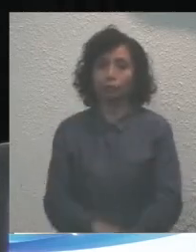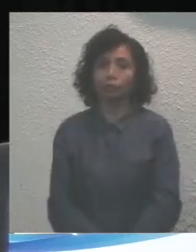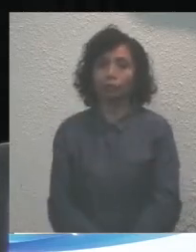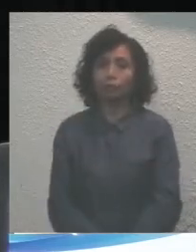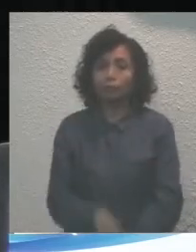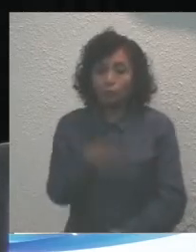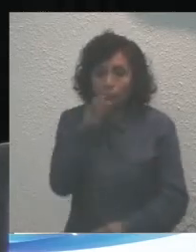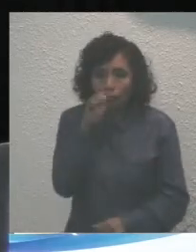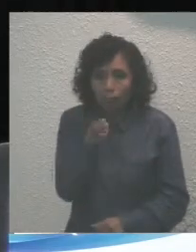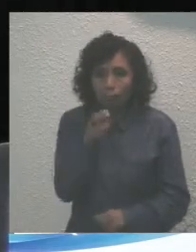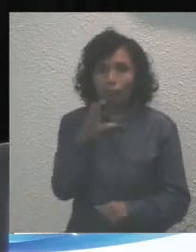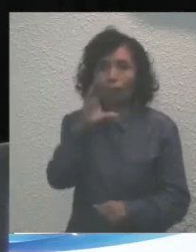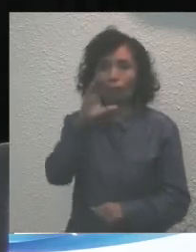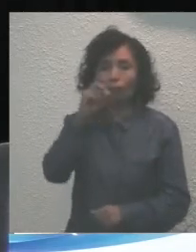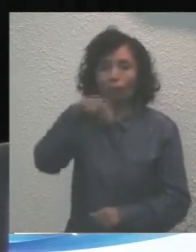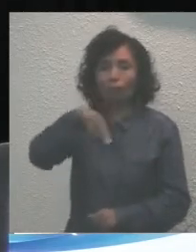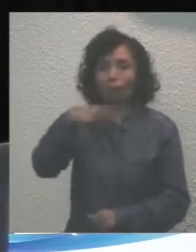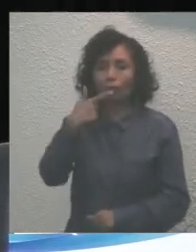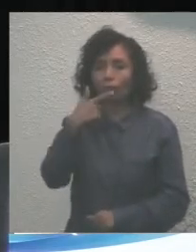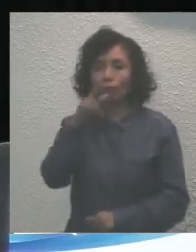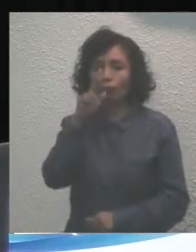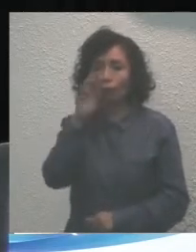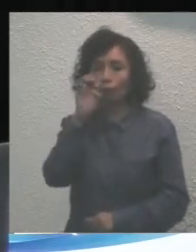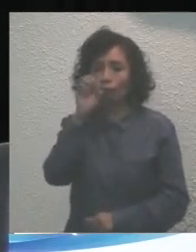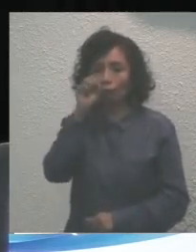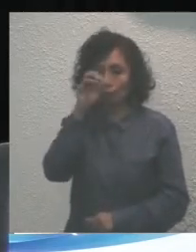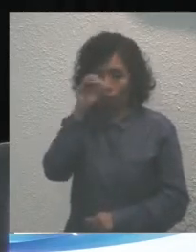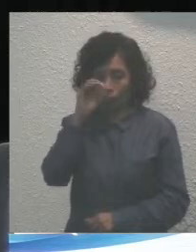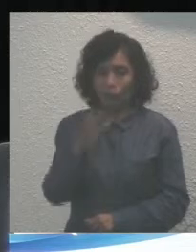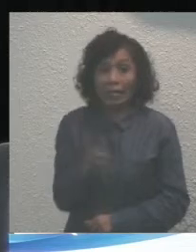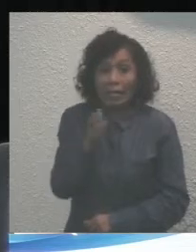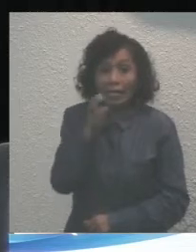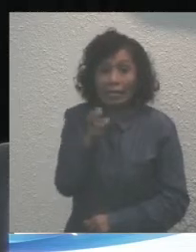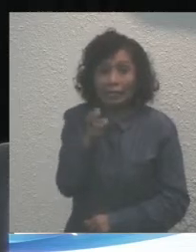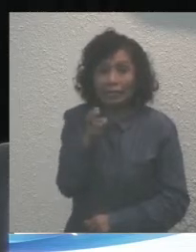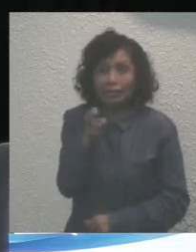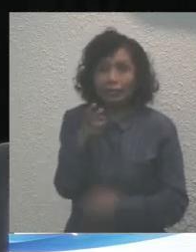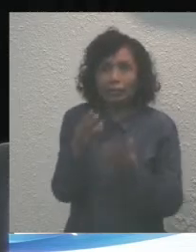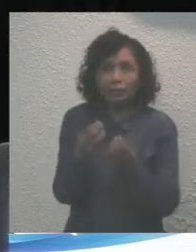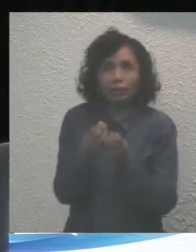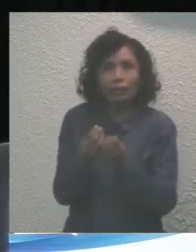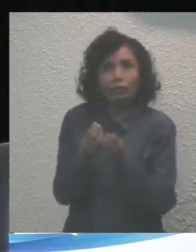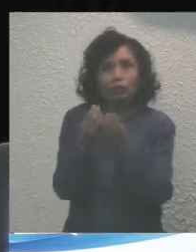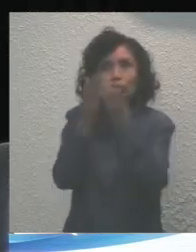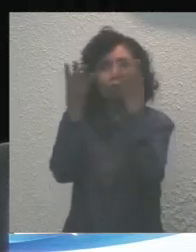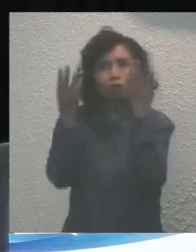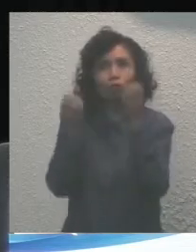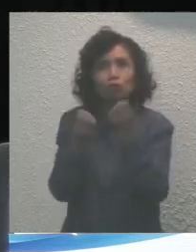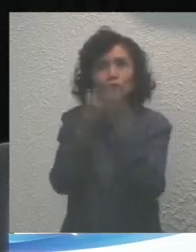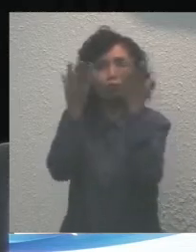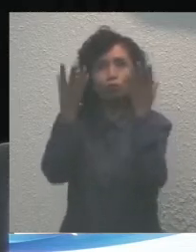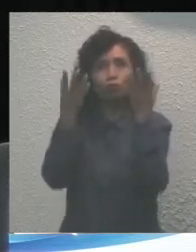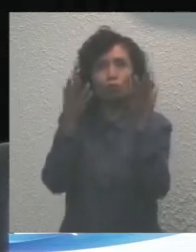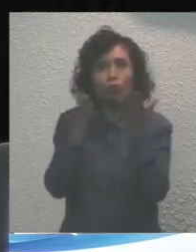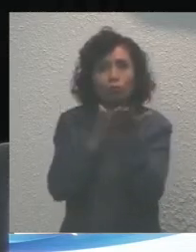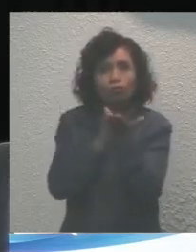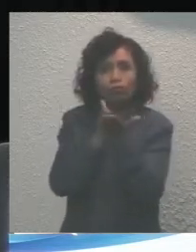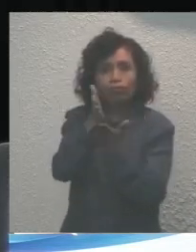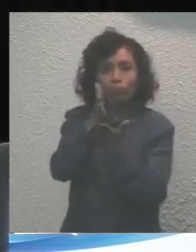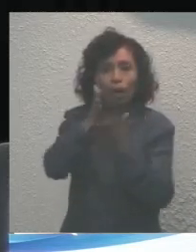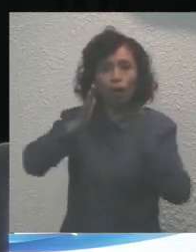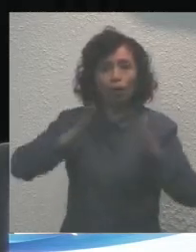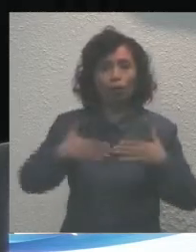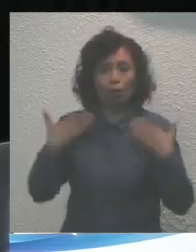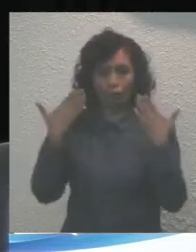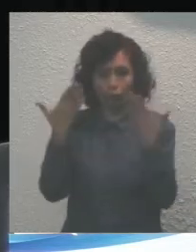Este Congreso es el ámbito del que habrán de surgir la certeza jurídica y la